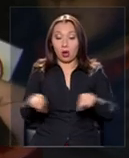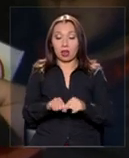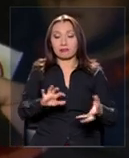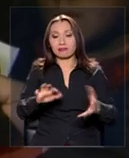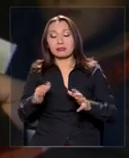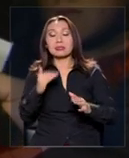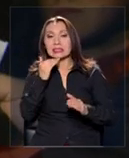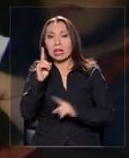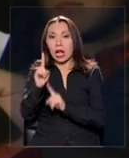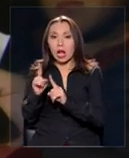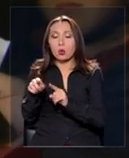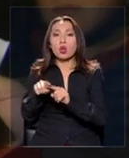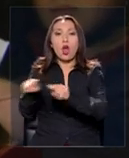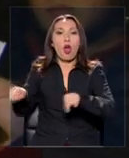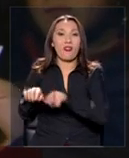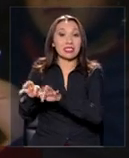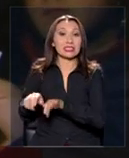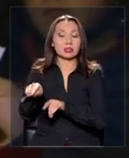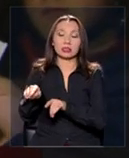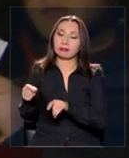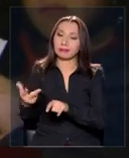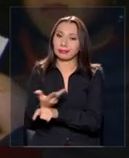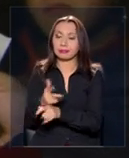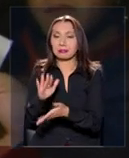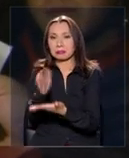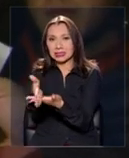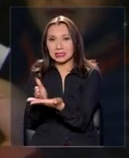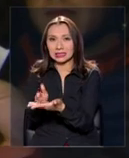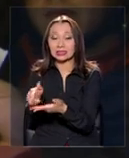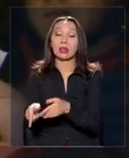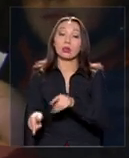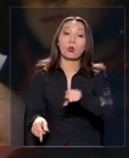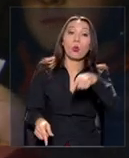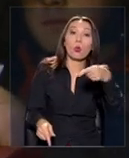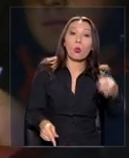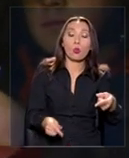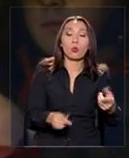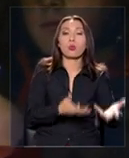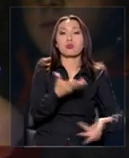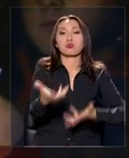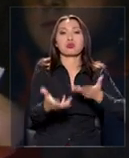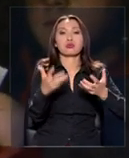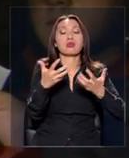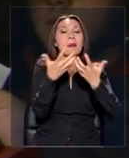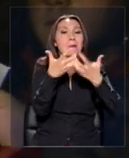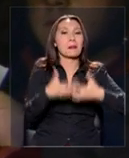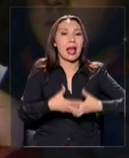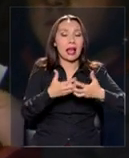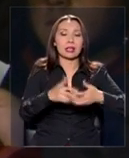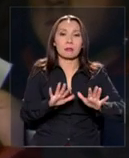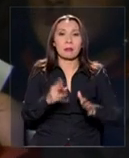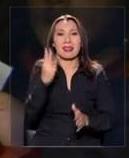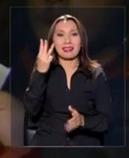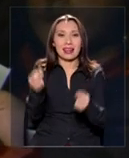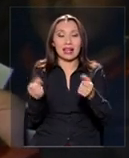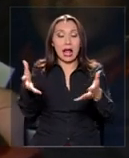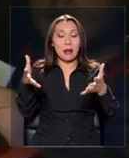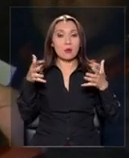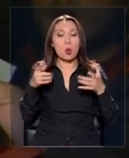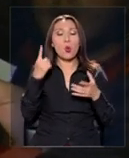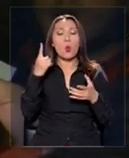parciales en las instalaciones de oficina y también hubo combustión en maquinaria que se desglosa en tres camiones tolva